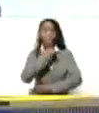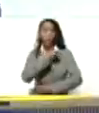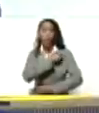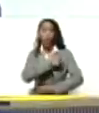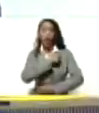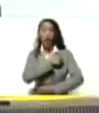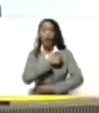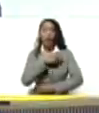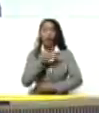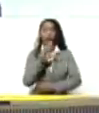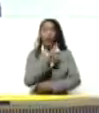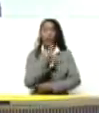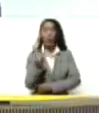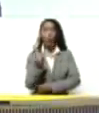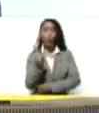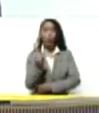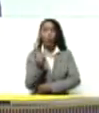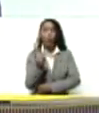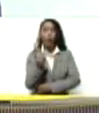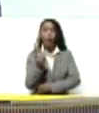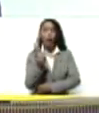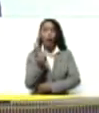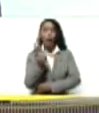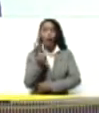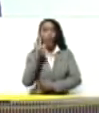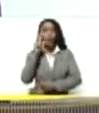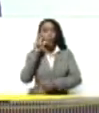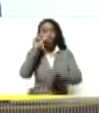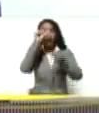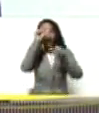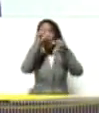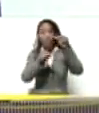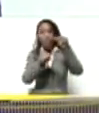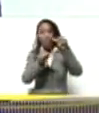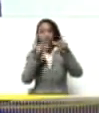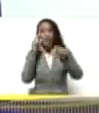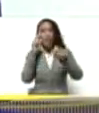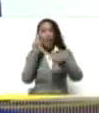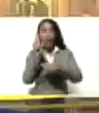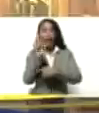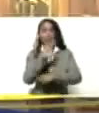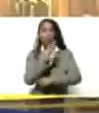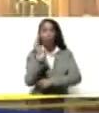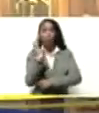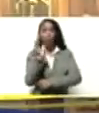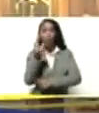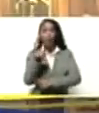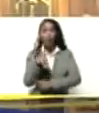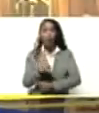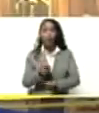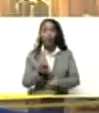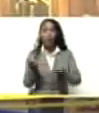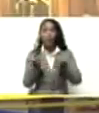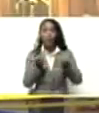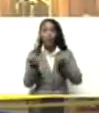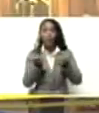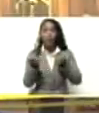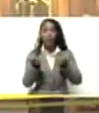que demostró esa capacidad toda la sociedad civil toda la sociedad